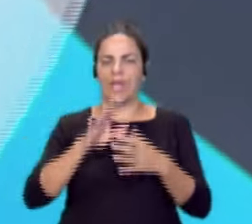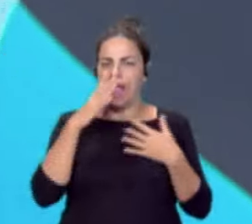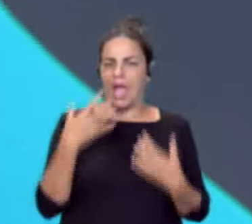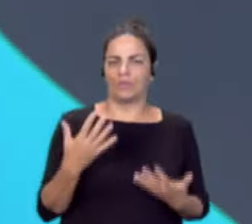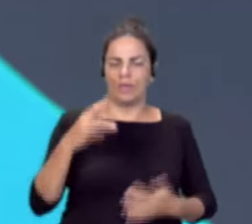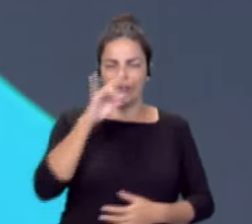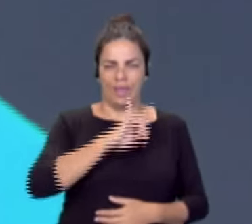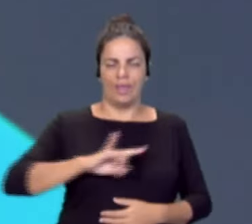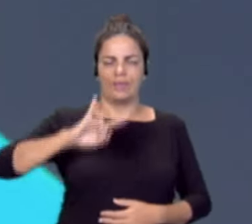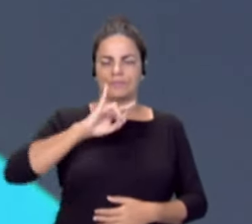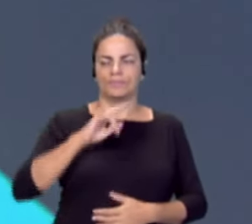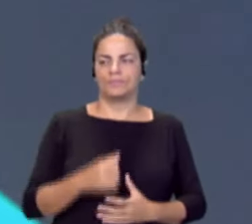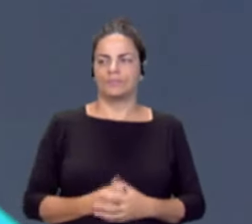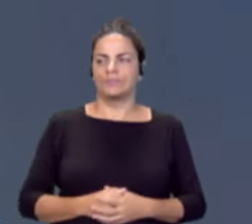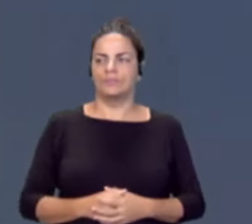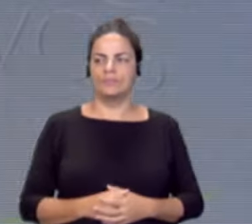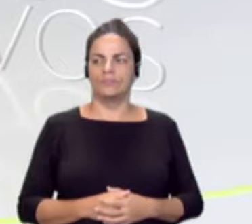archipiélago.